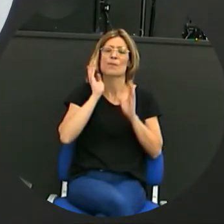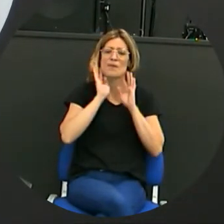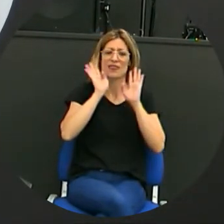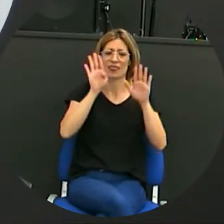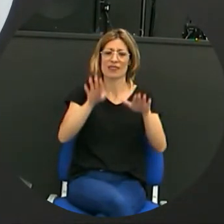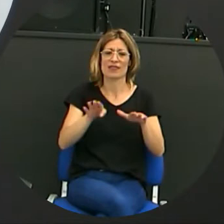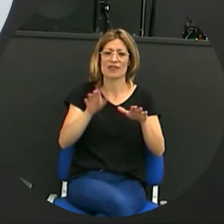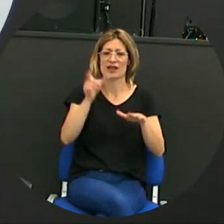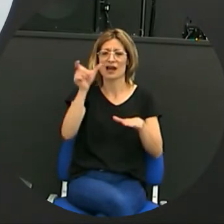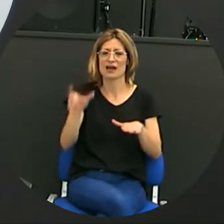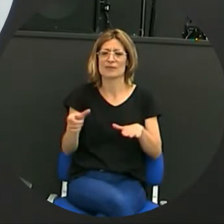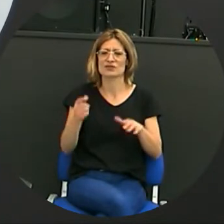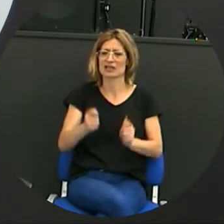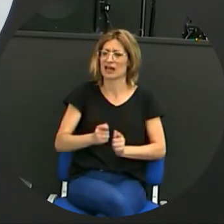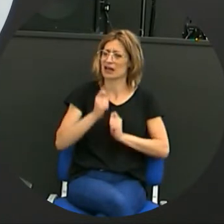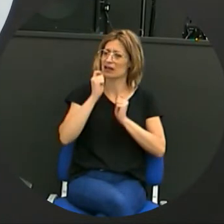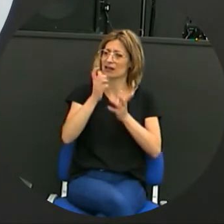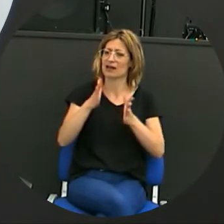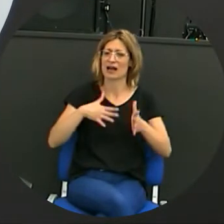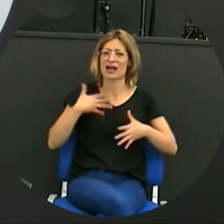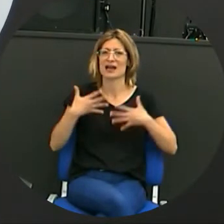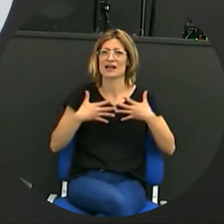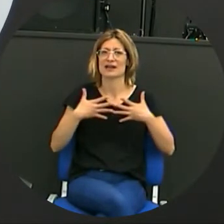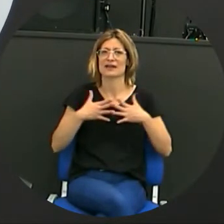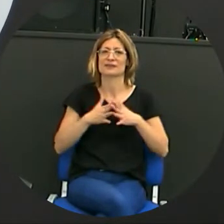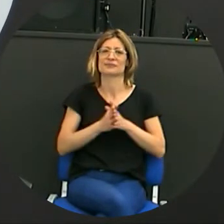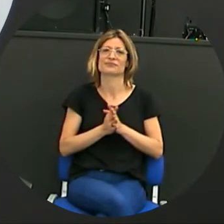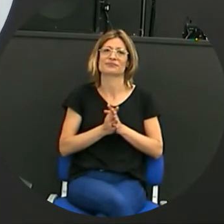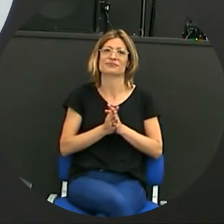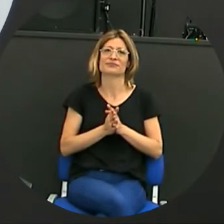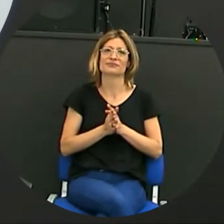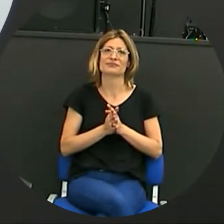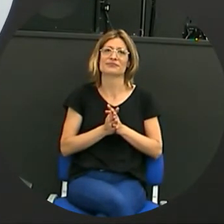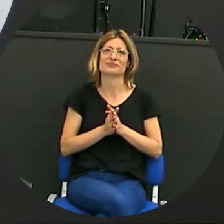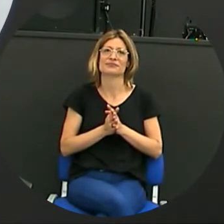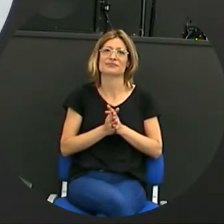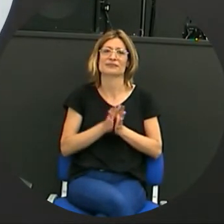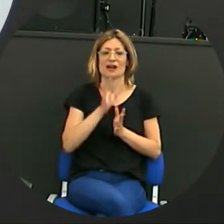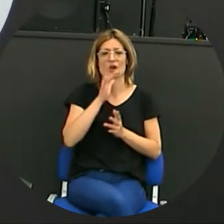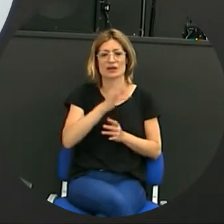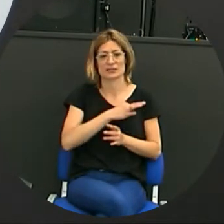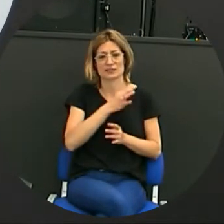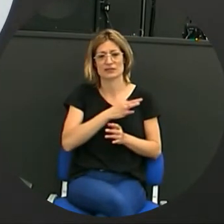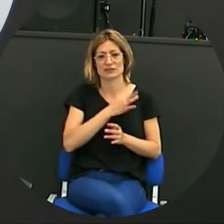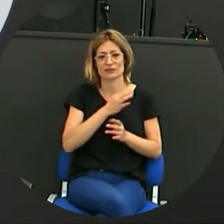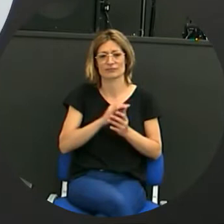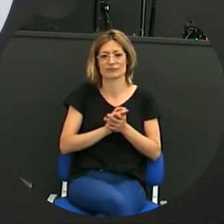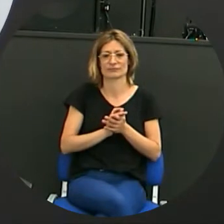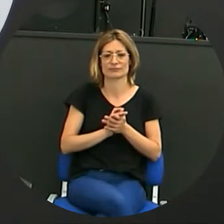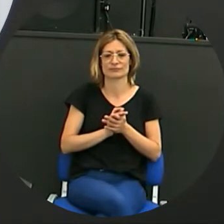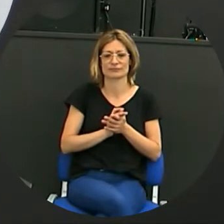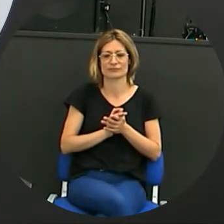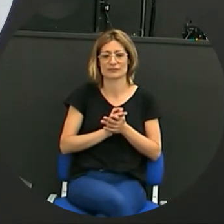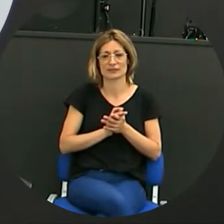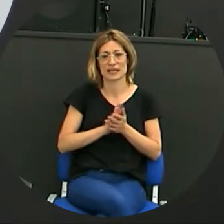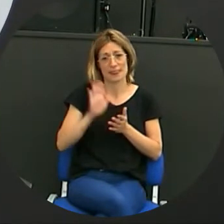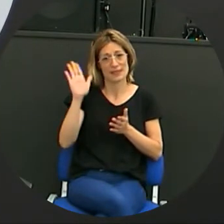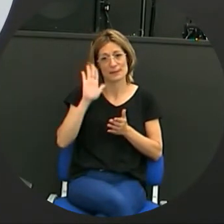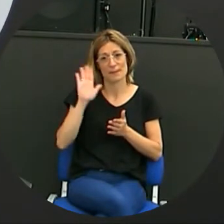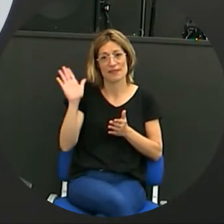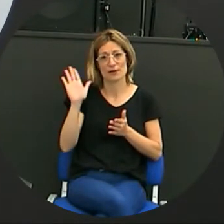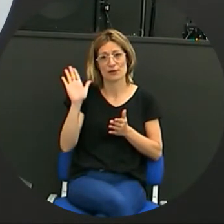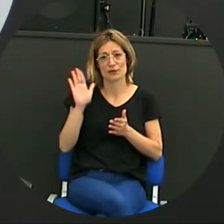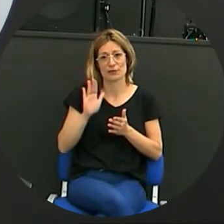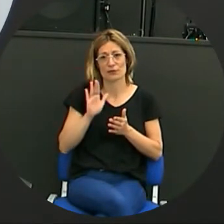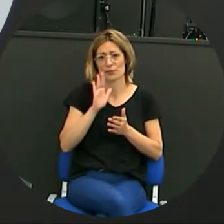economía de la Iglesia. Y ahora, Señor, queremos despedirnos. Y para ello